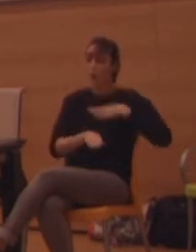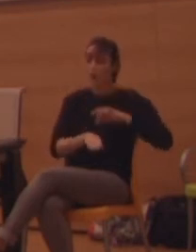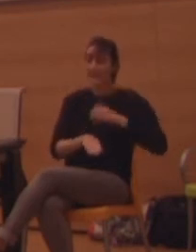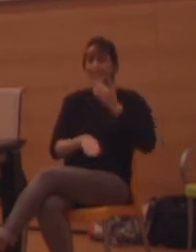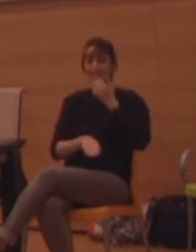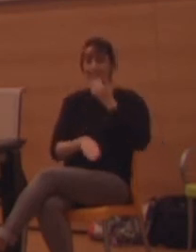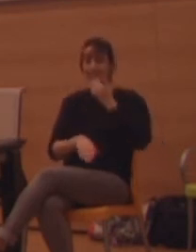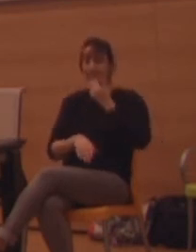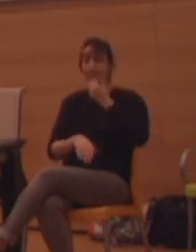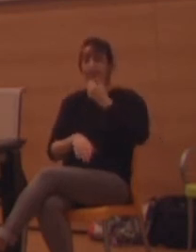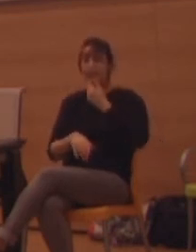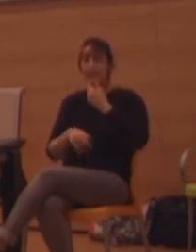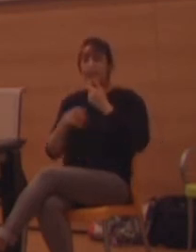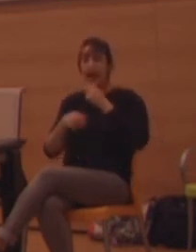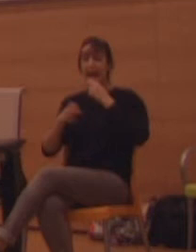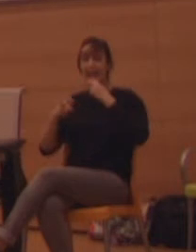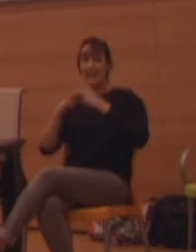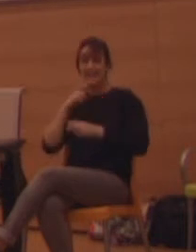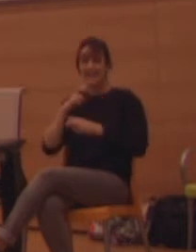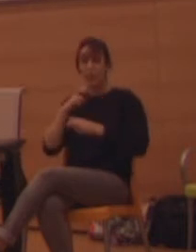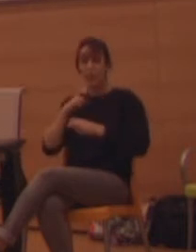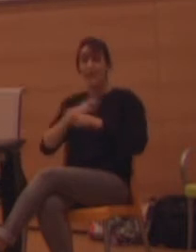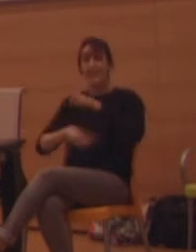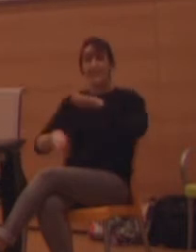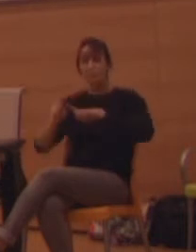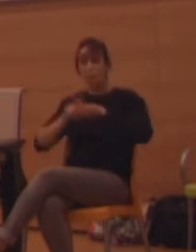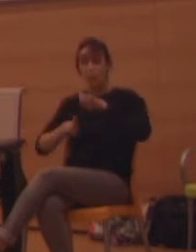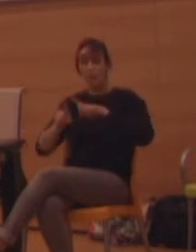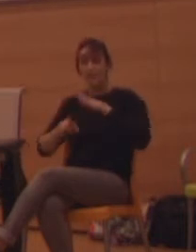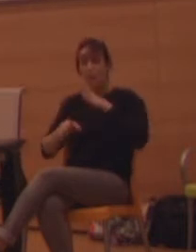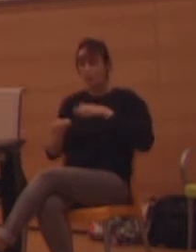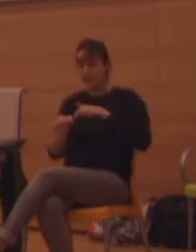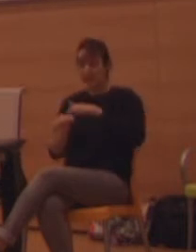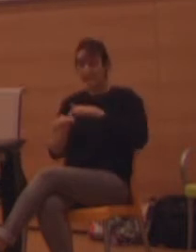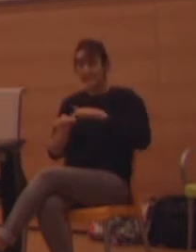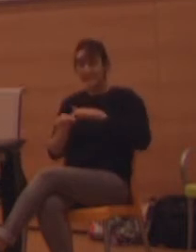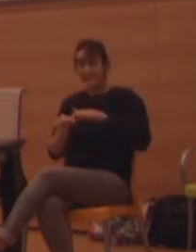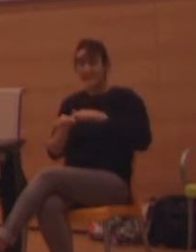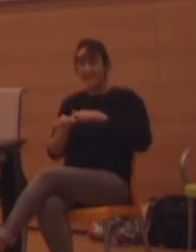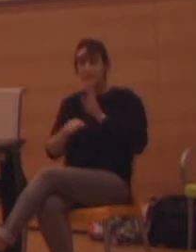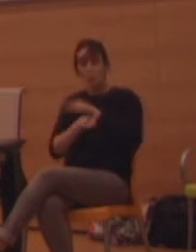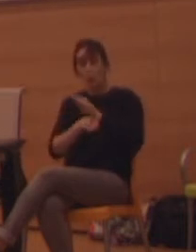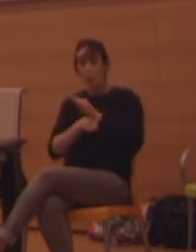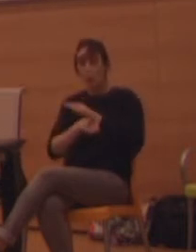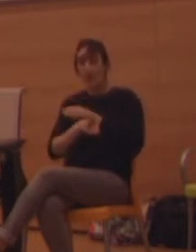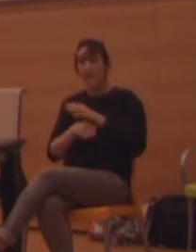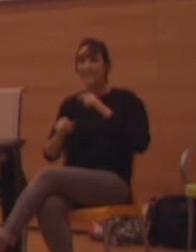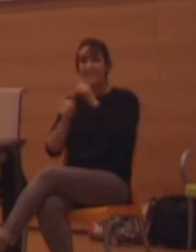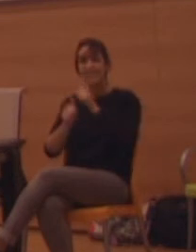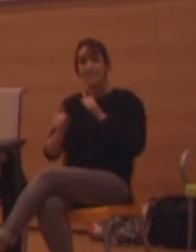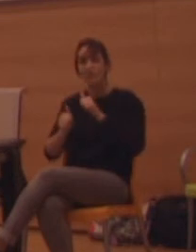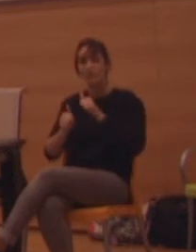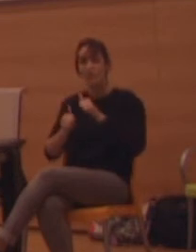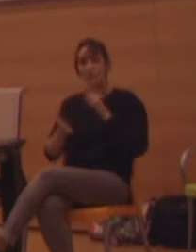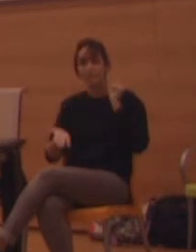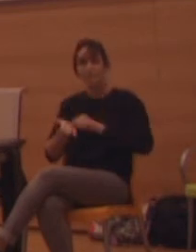podemos abordarle en el mismo proceso un abordaje agresivo y dejar la lesión prácticamente limpia y